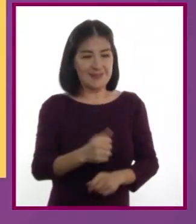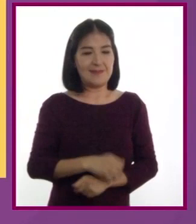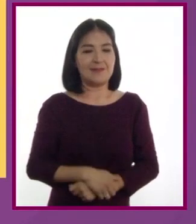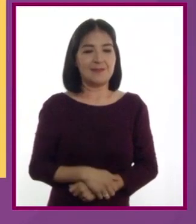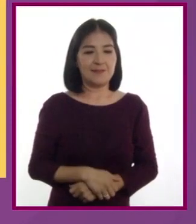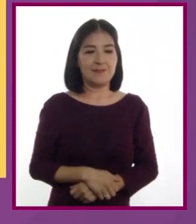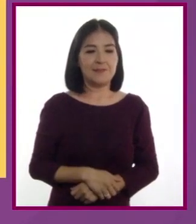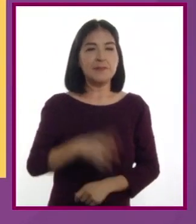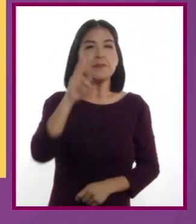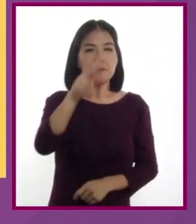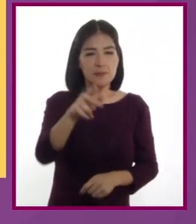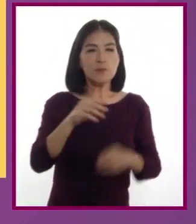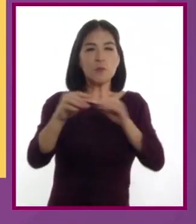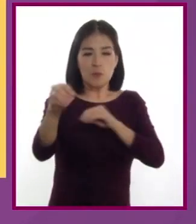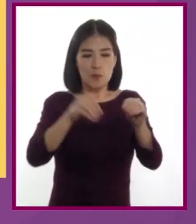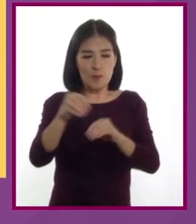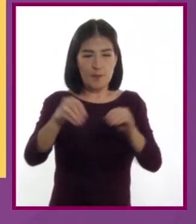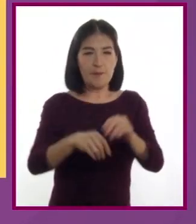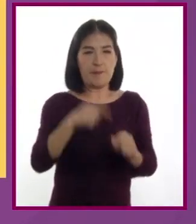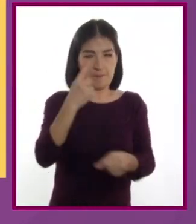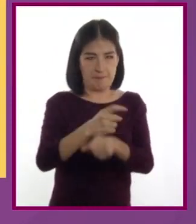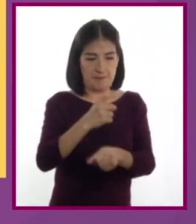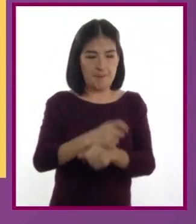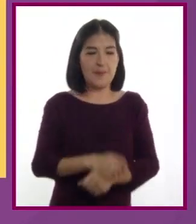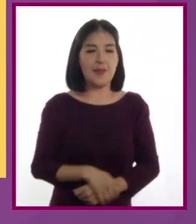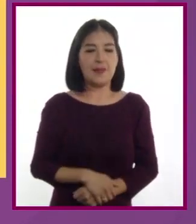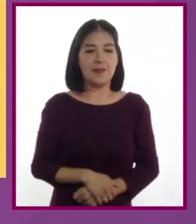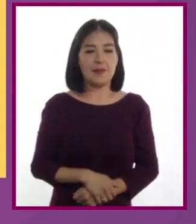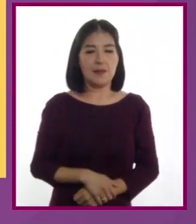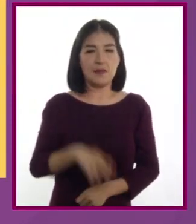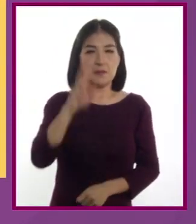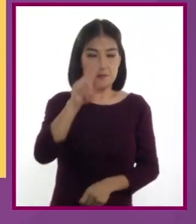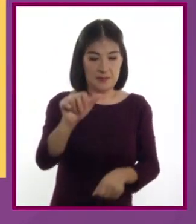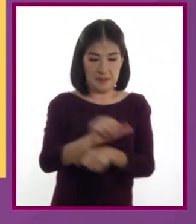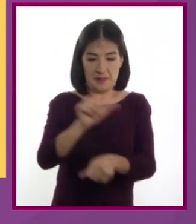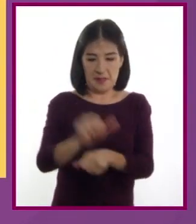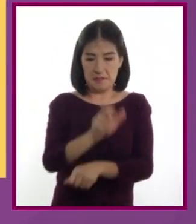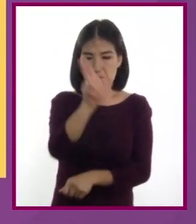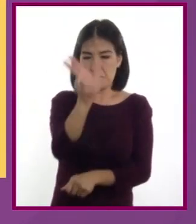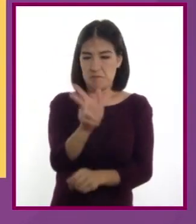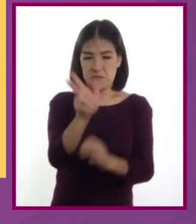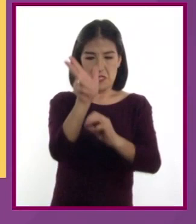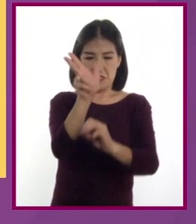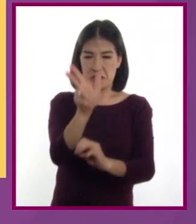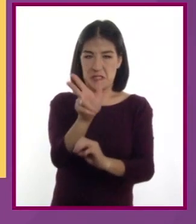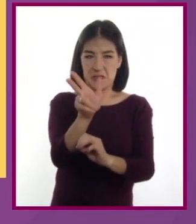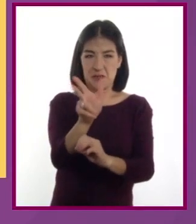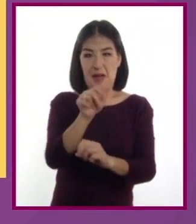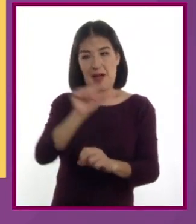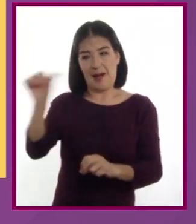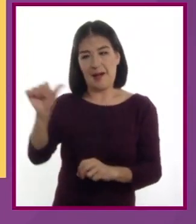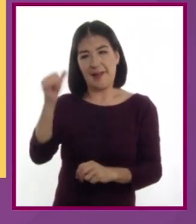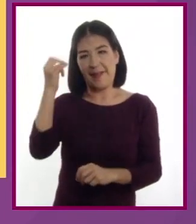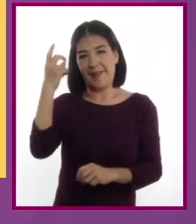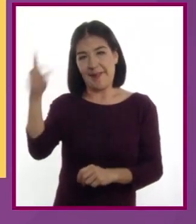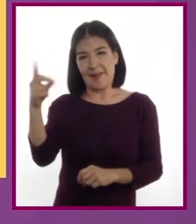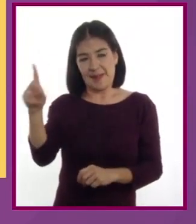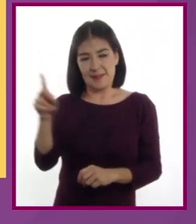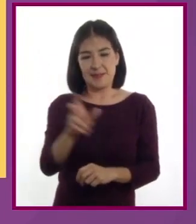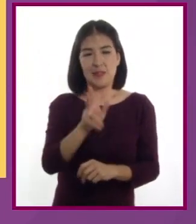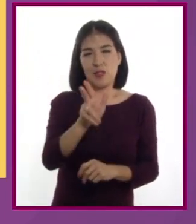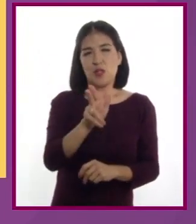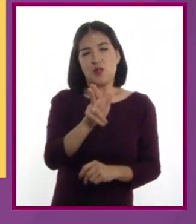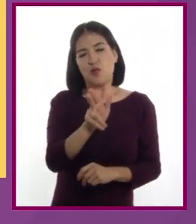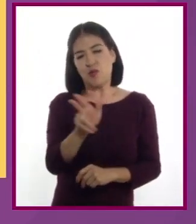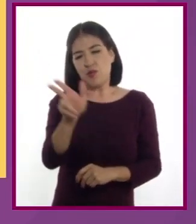Consideremos el movimiento 1. El móvil está en el 0 orientado a la derecha y se desplaza